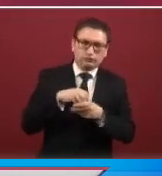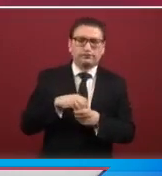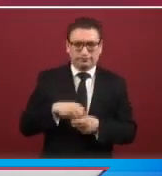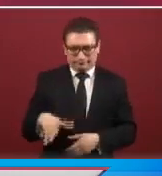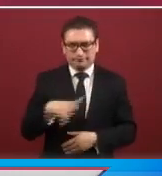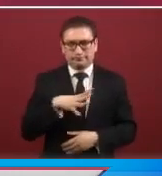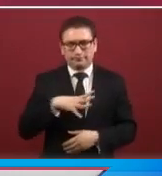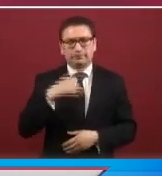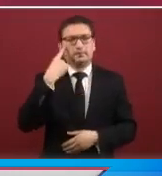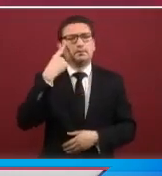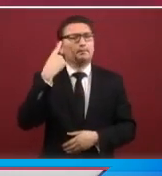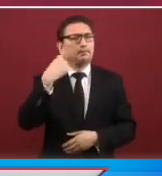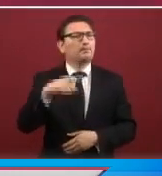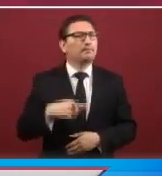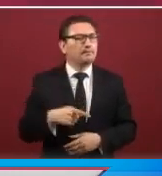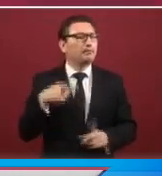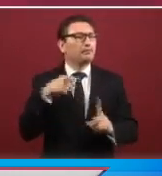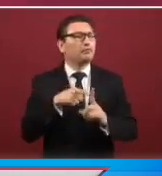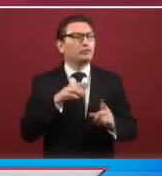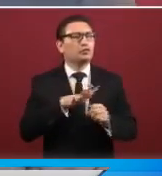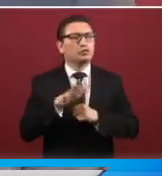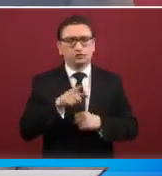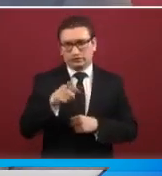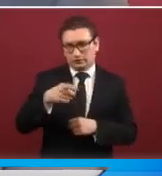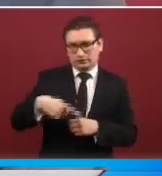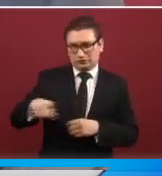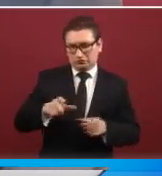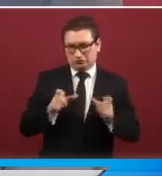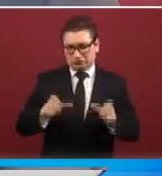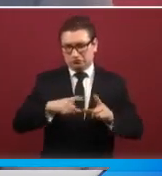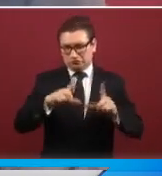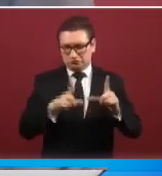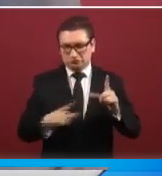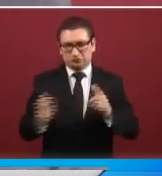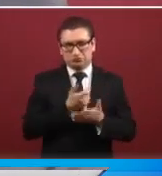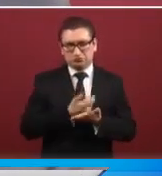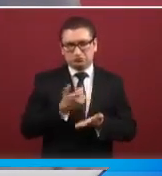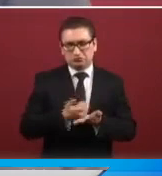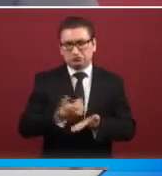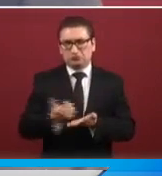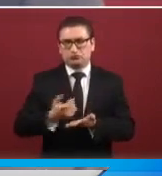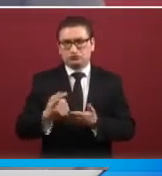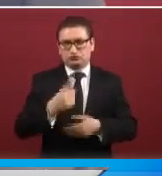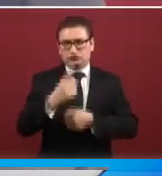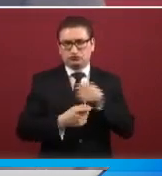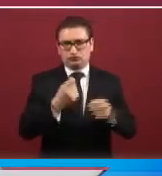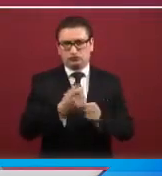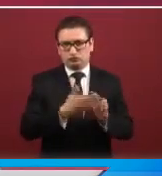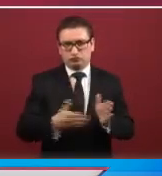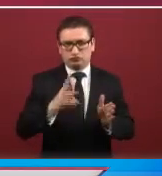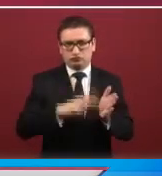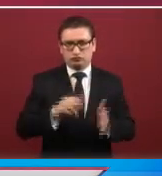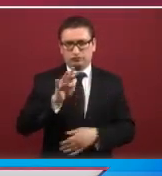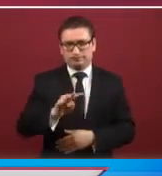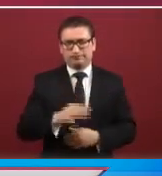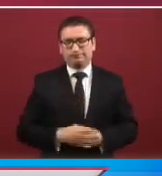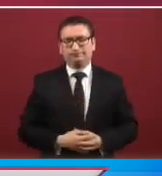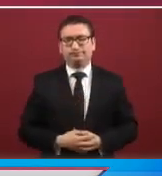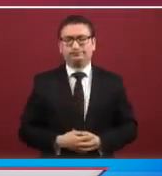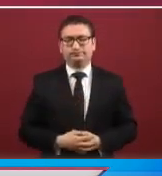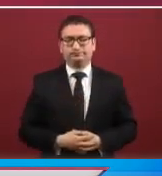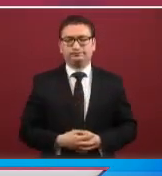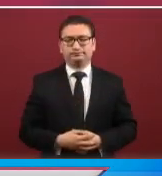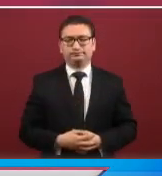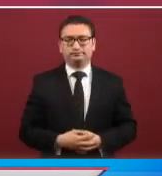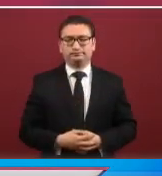para pagar a los elementos de la Guardia Nacional este año. Ya se tiene el presupuesto completo de